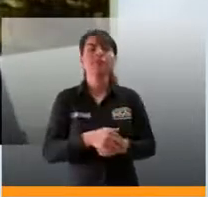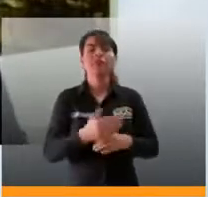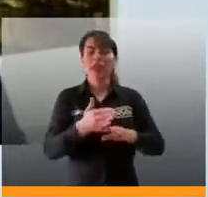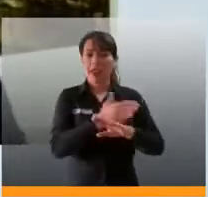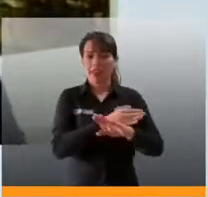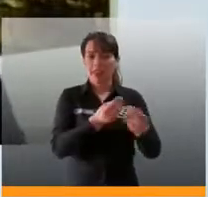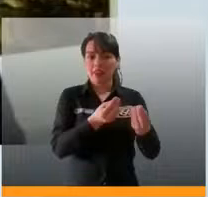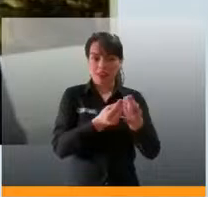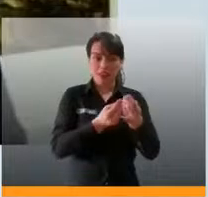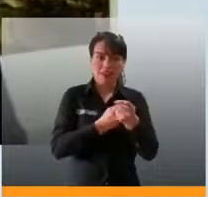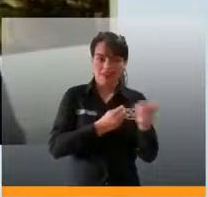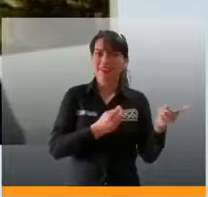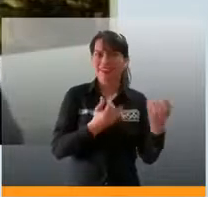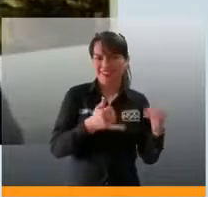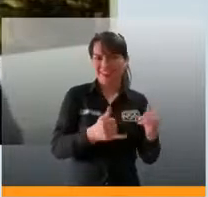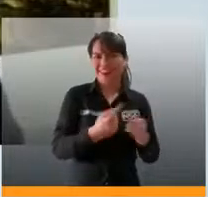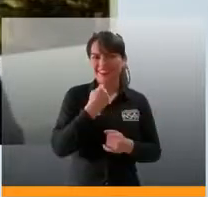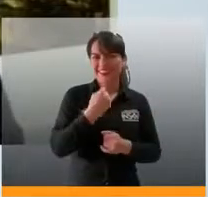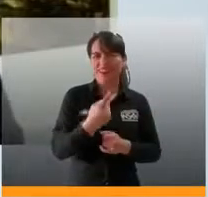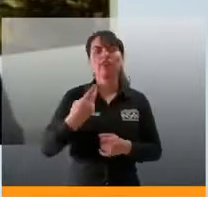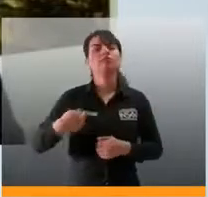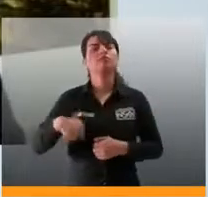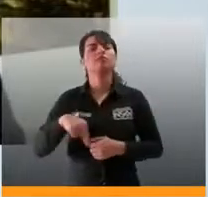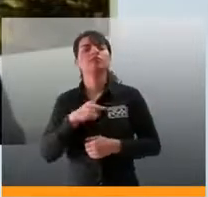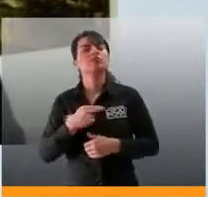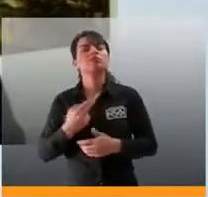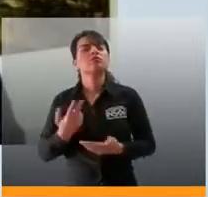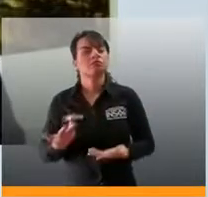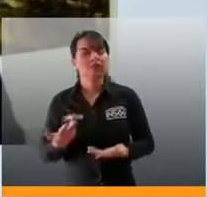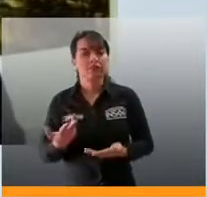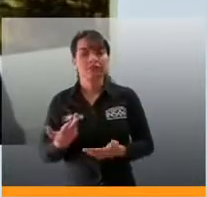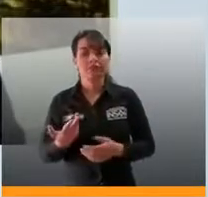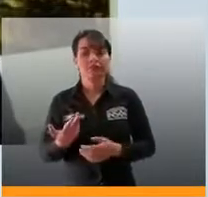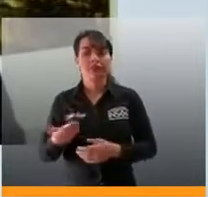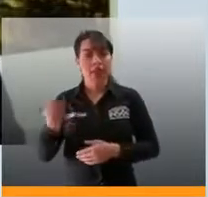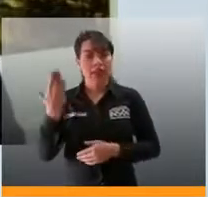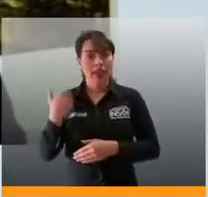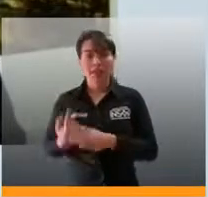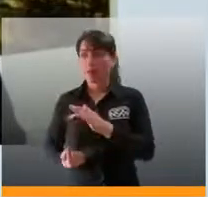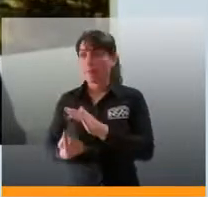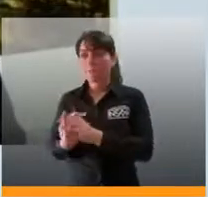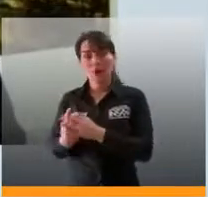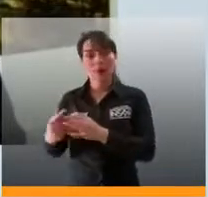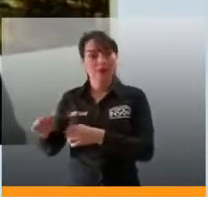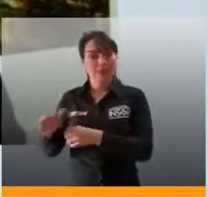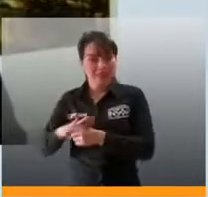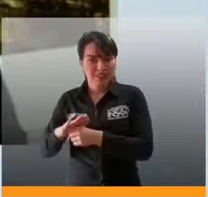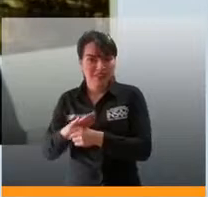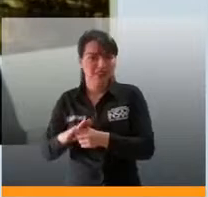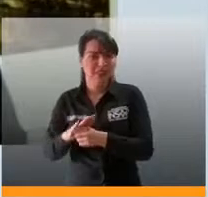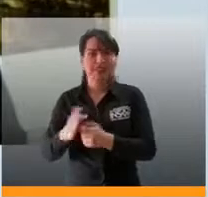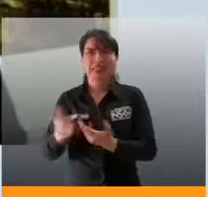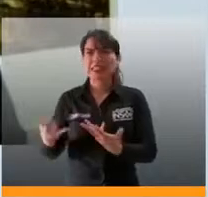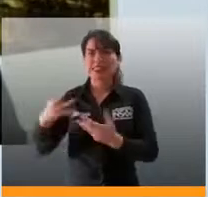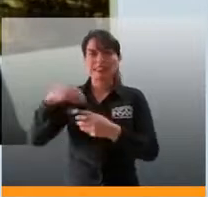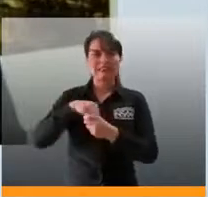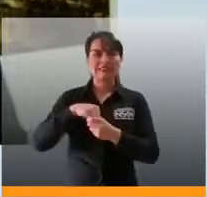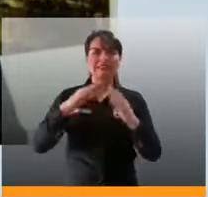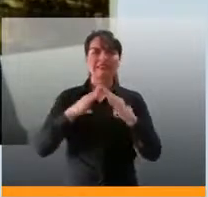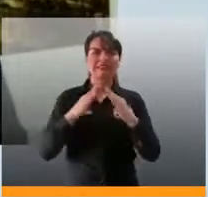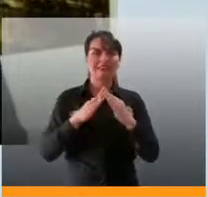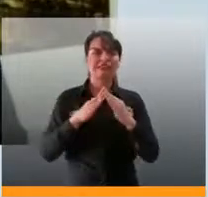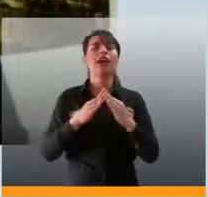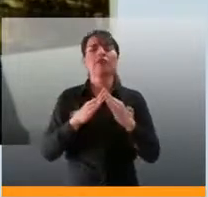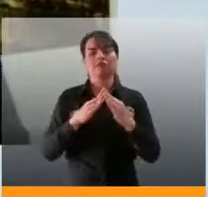compañeros panelistas. Nosotros abordamos una vez iniciada la contingencia, el aislamiento, de una vez iniciamos